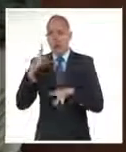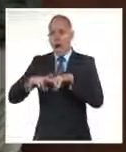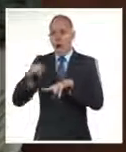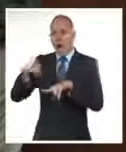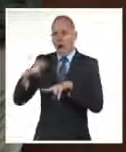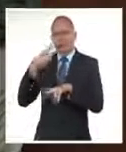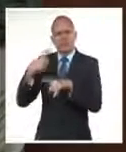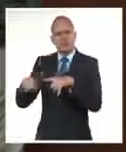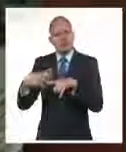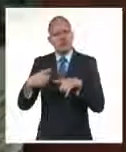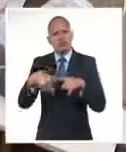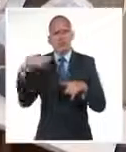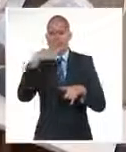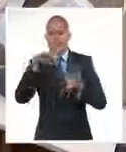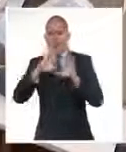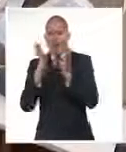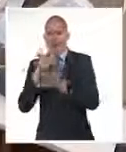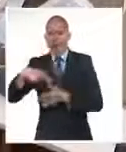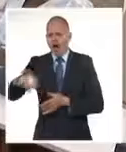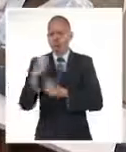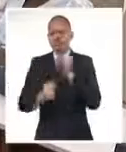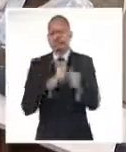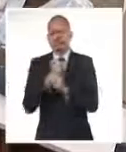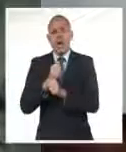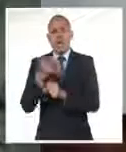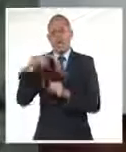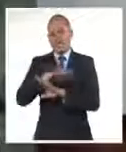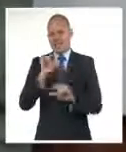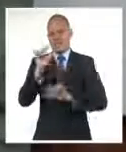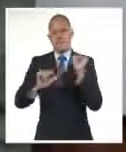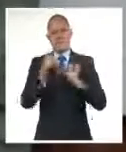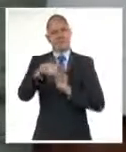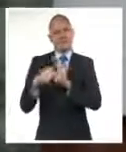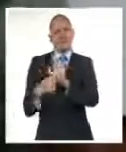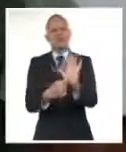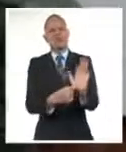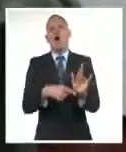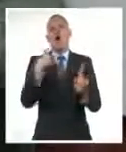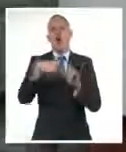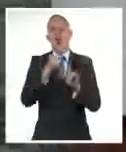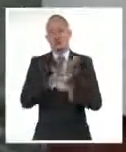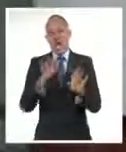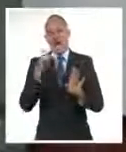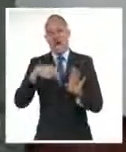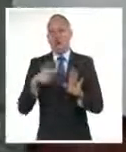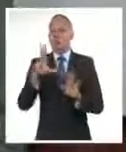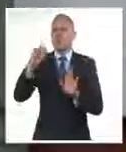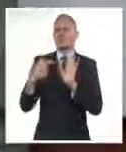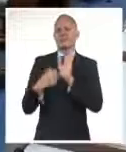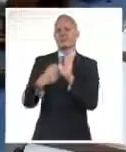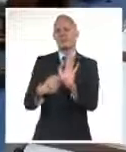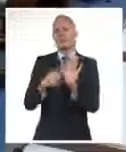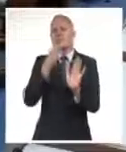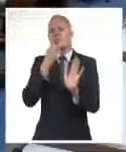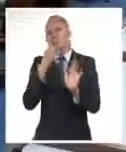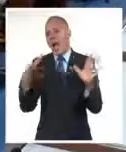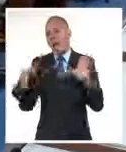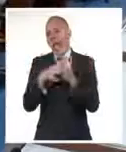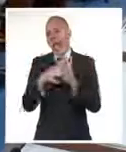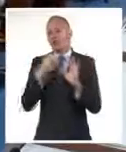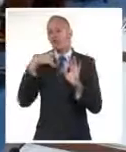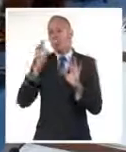mayor cantidad de entidades estatales, fue presentada al empresariado la cartera de negocios de la joven institución que conecta el sector del conocimiento